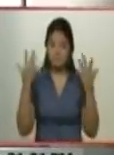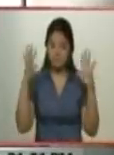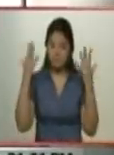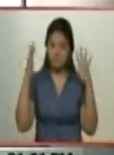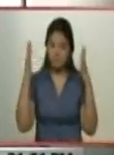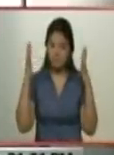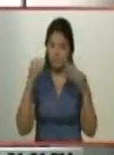informando